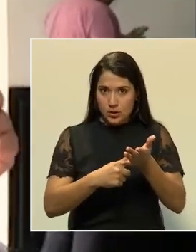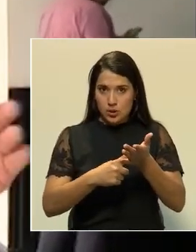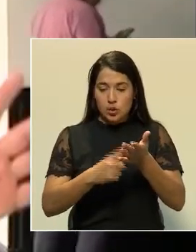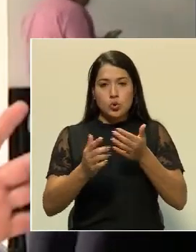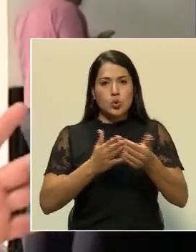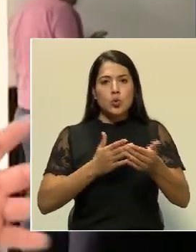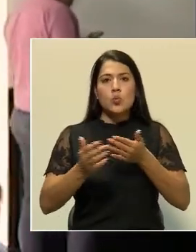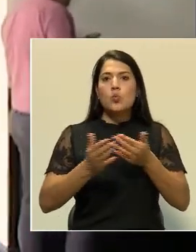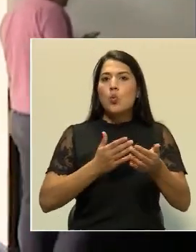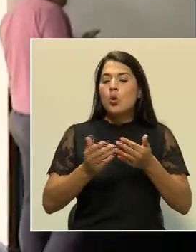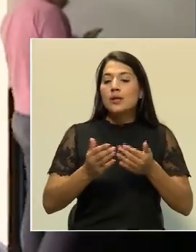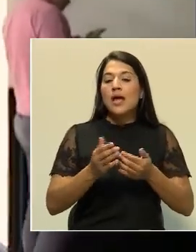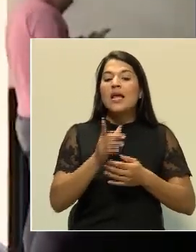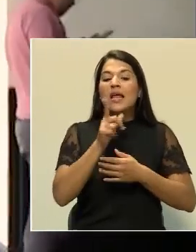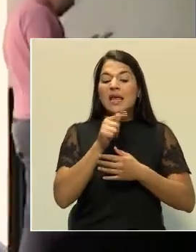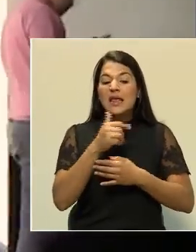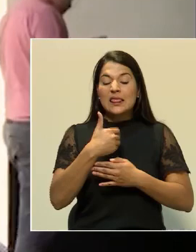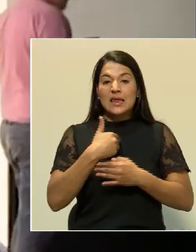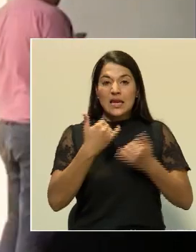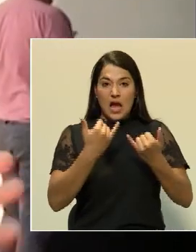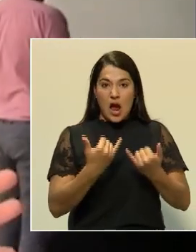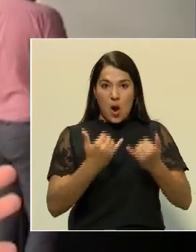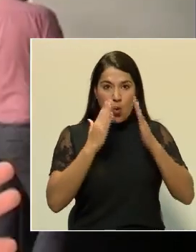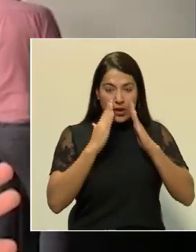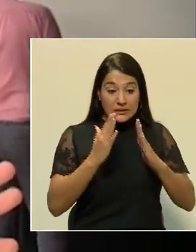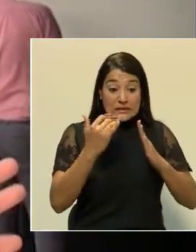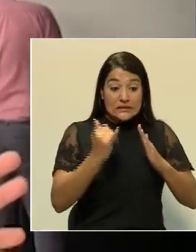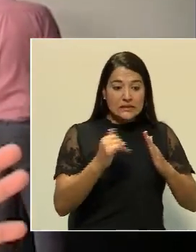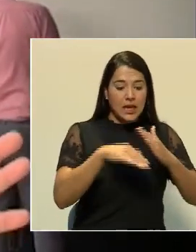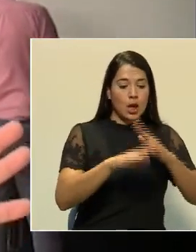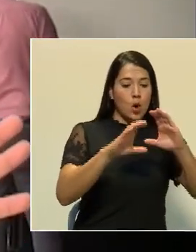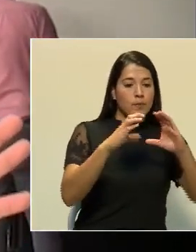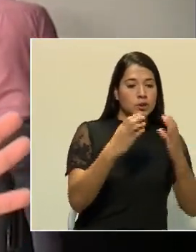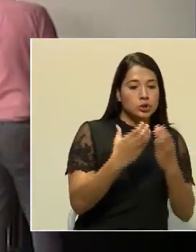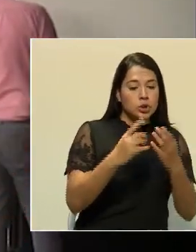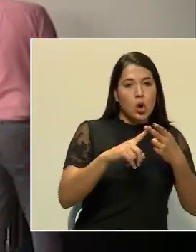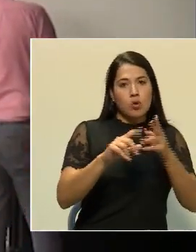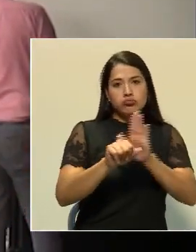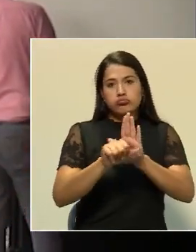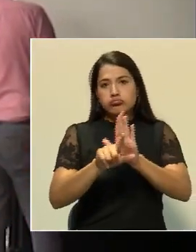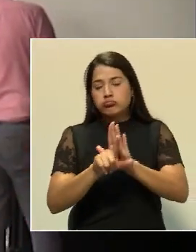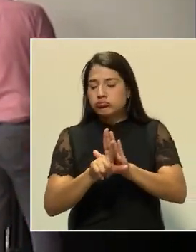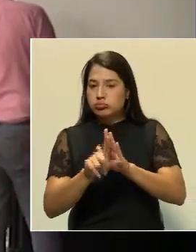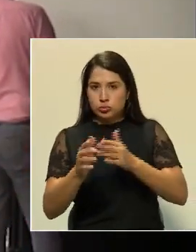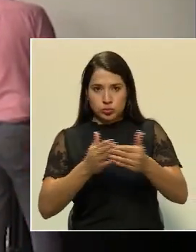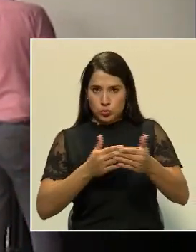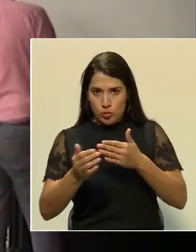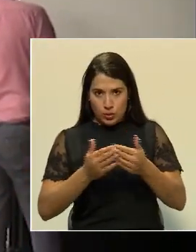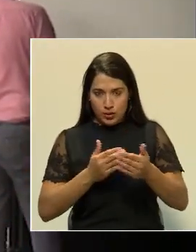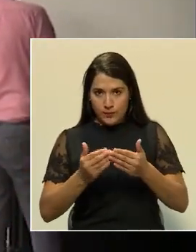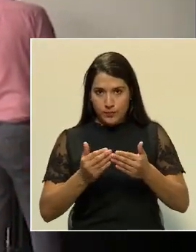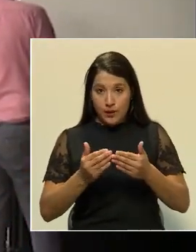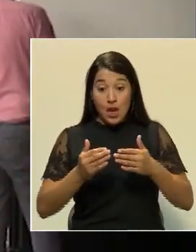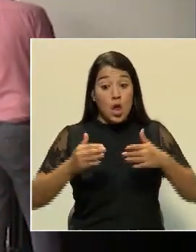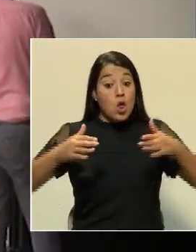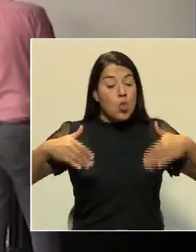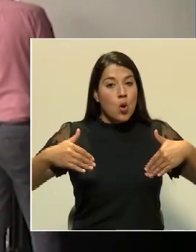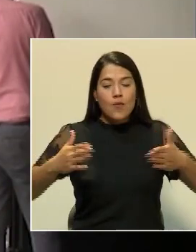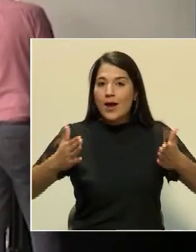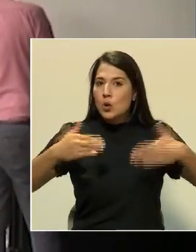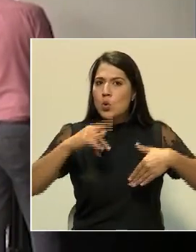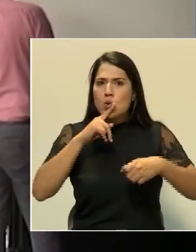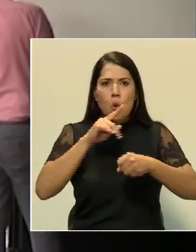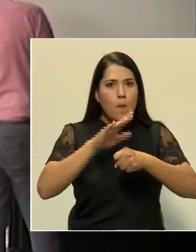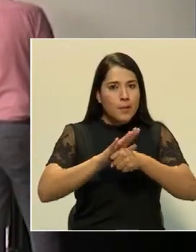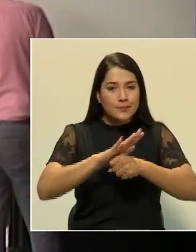están, en fracciones, en comisiones o en plenario. El compromiso es hasta ahí. No existe ningún compromiso